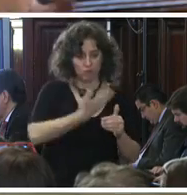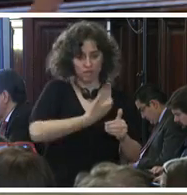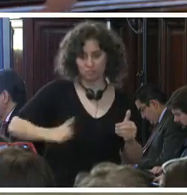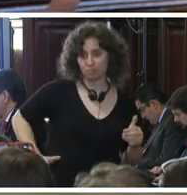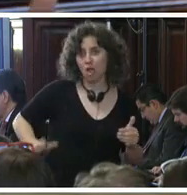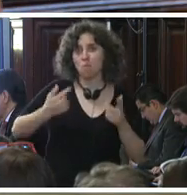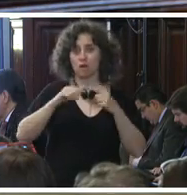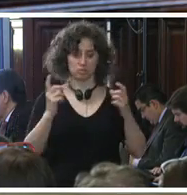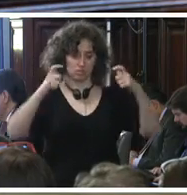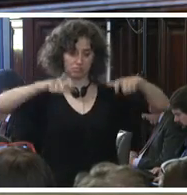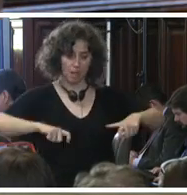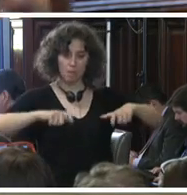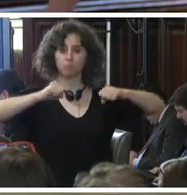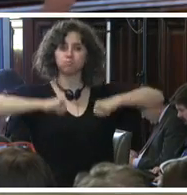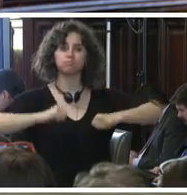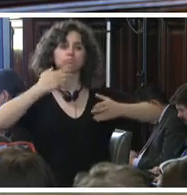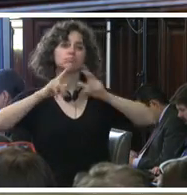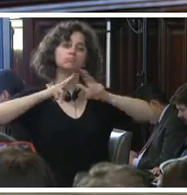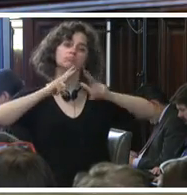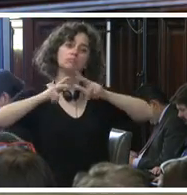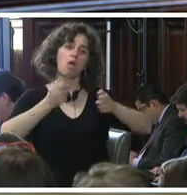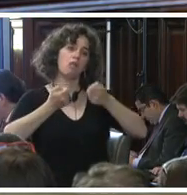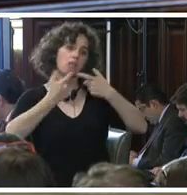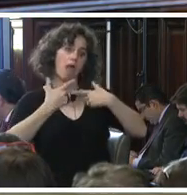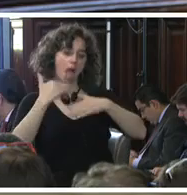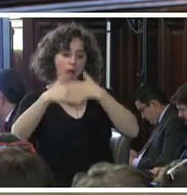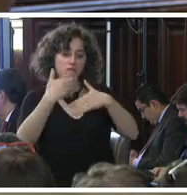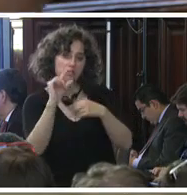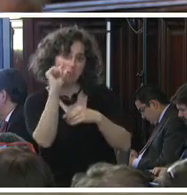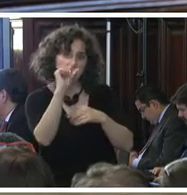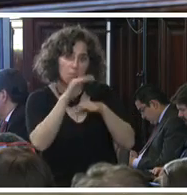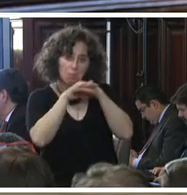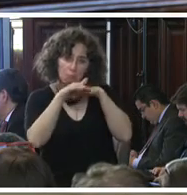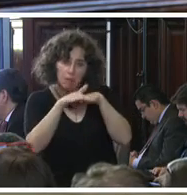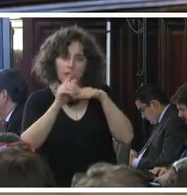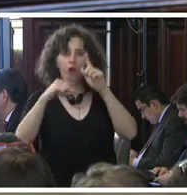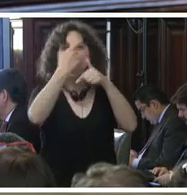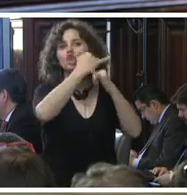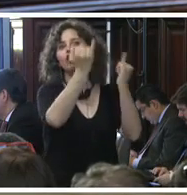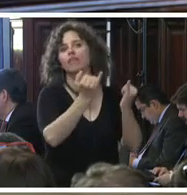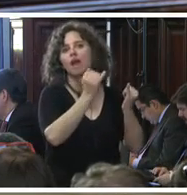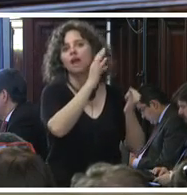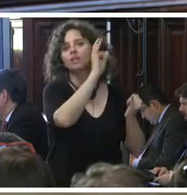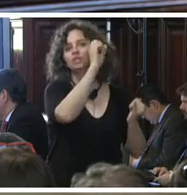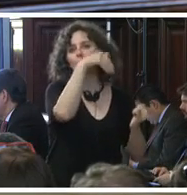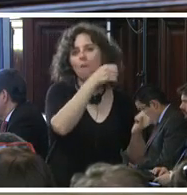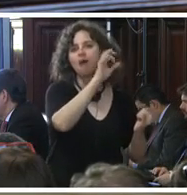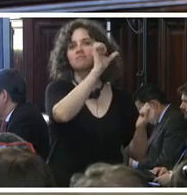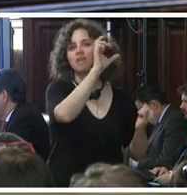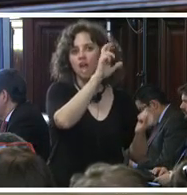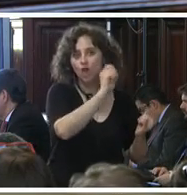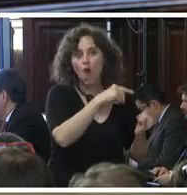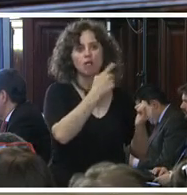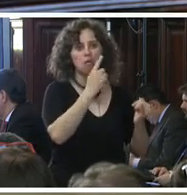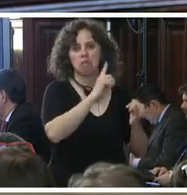nos sentamos en la mesa a hablar y avances mínimos y al otro día sale tomarse donde lució a desconocer